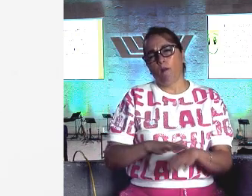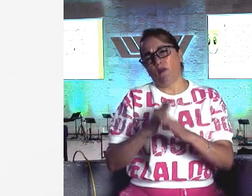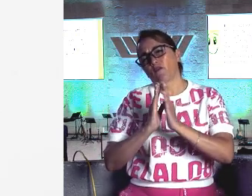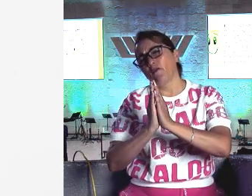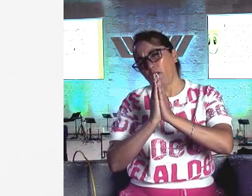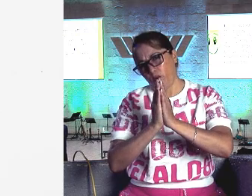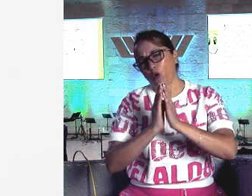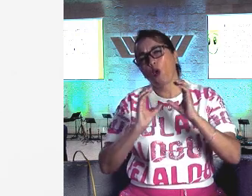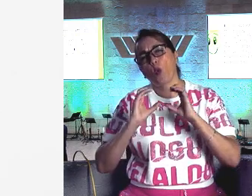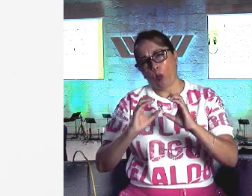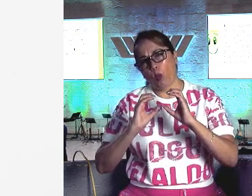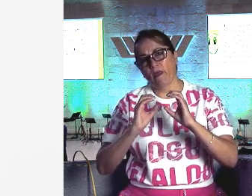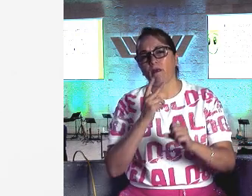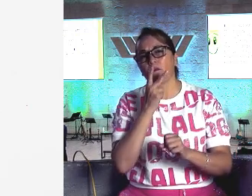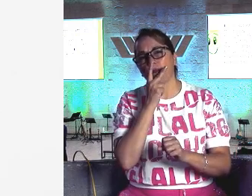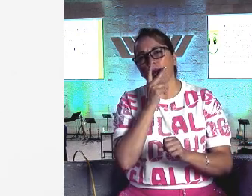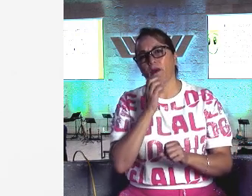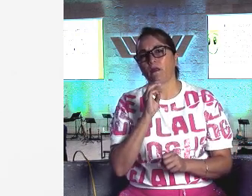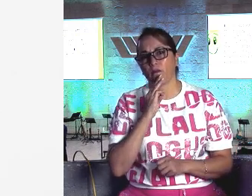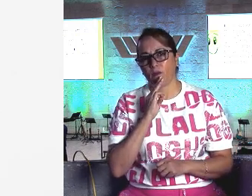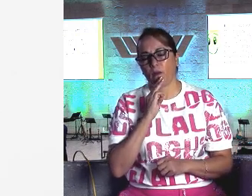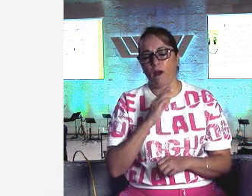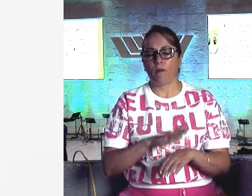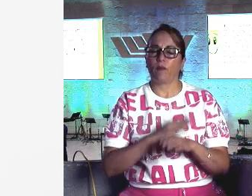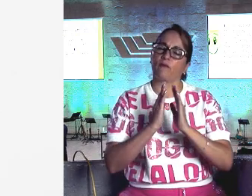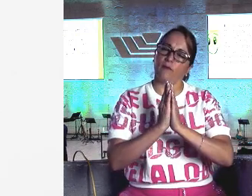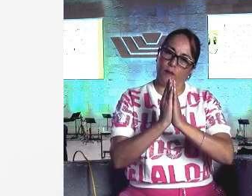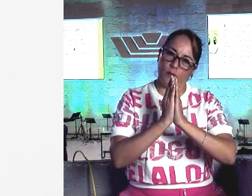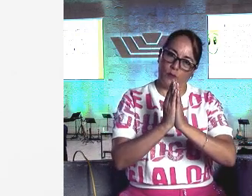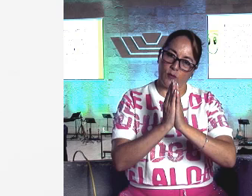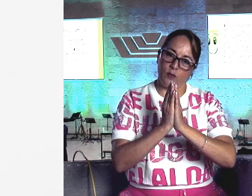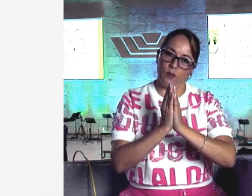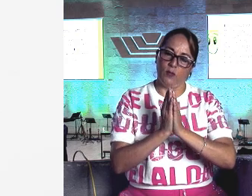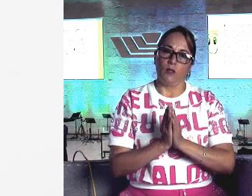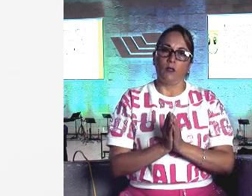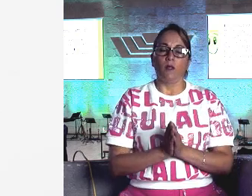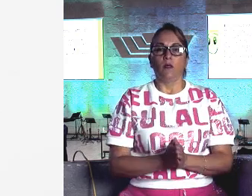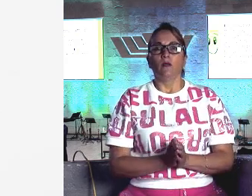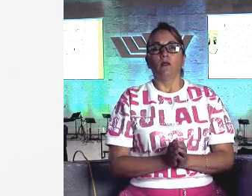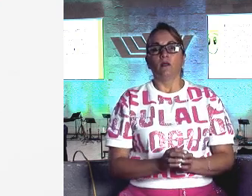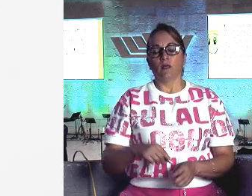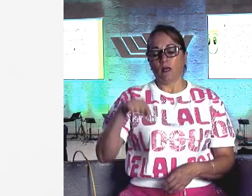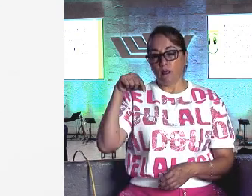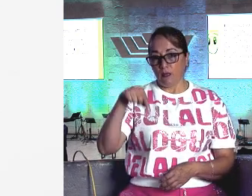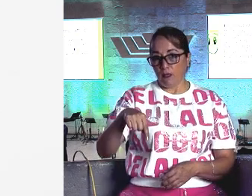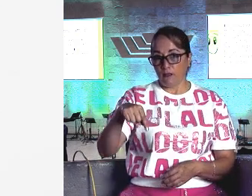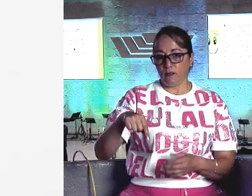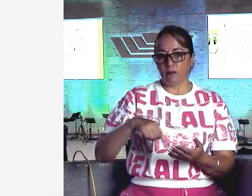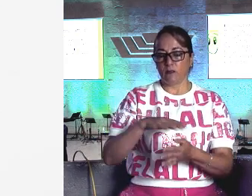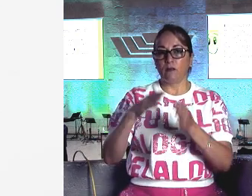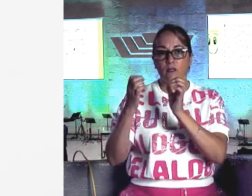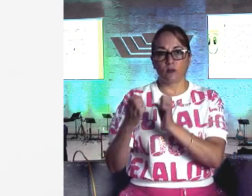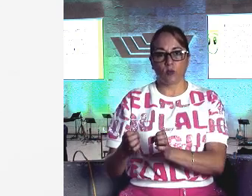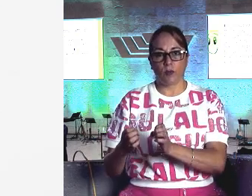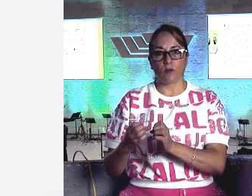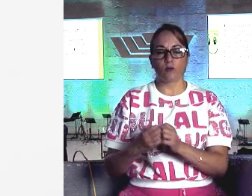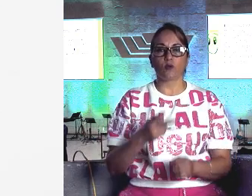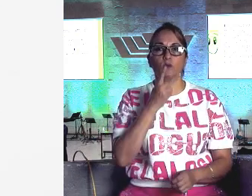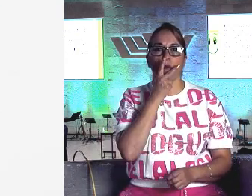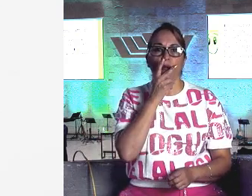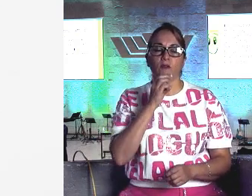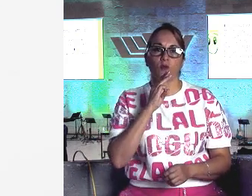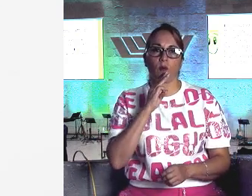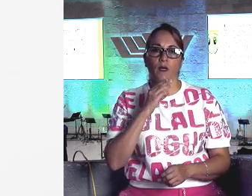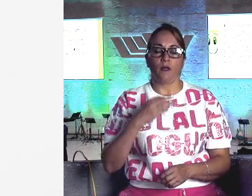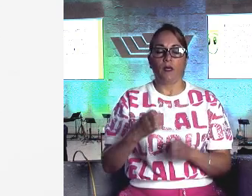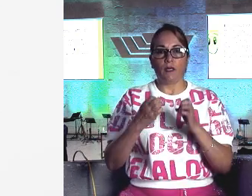madre hasta que yo sepa qué quiere hacer Dios conmigo. Así que los padres de David se quedaron en Moab con el rey durante todo el tiempo